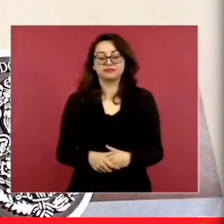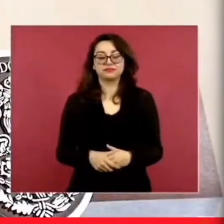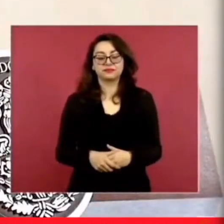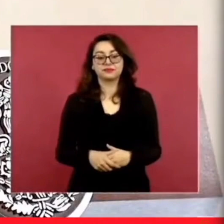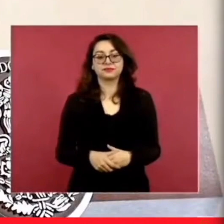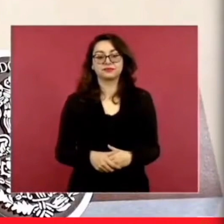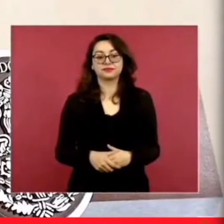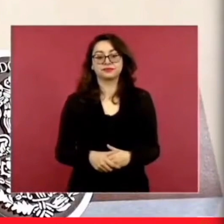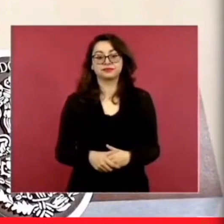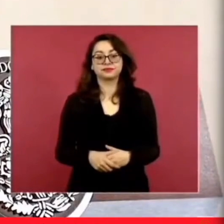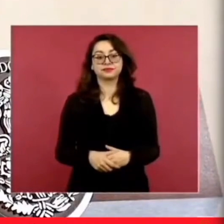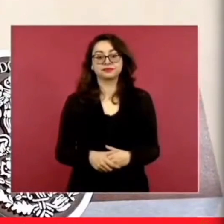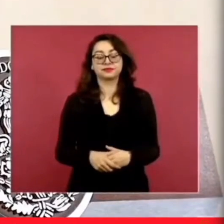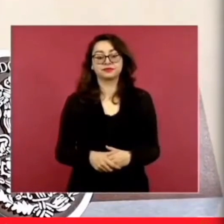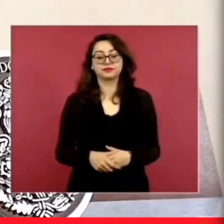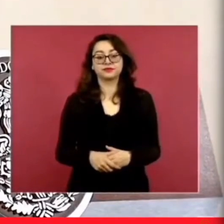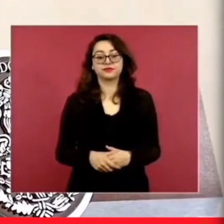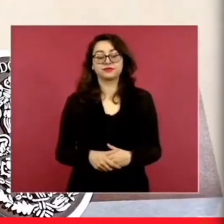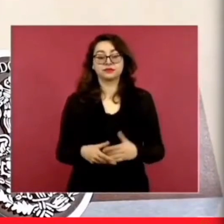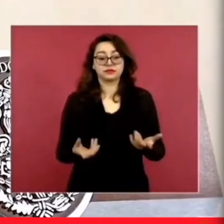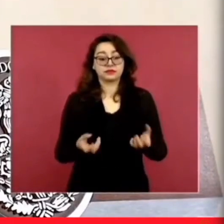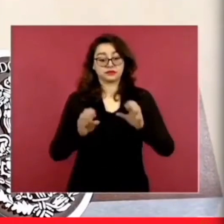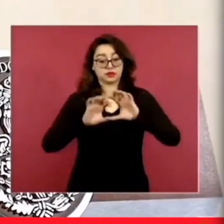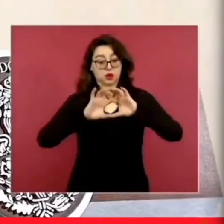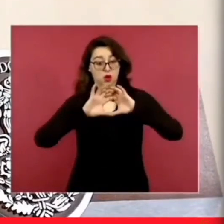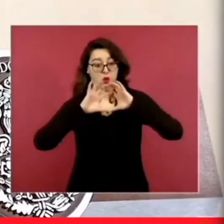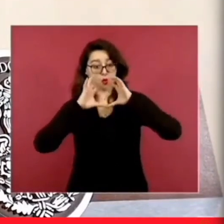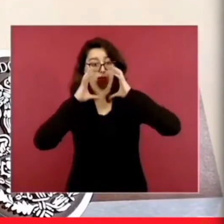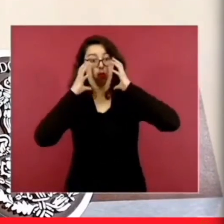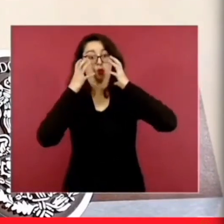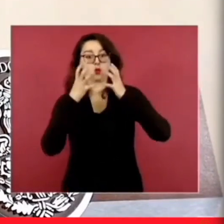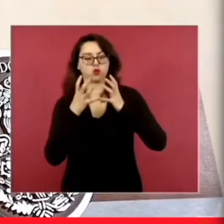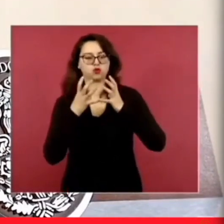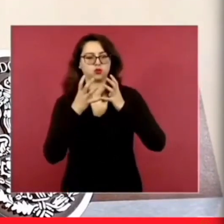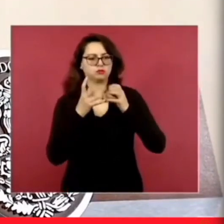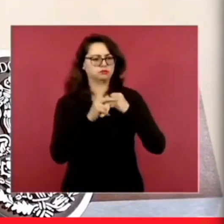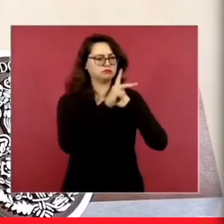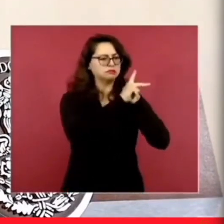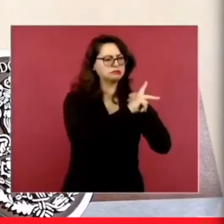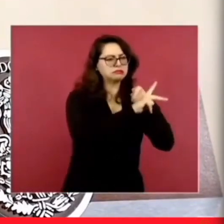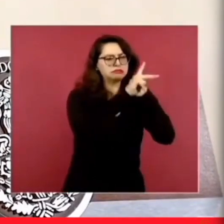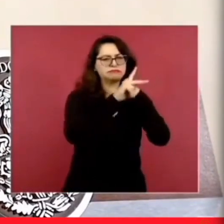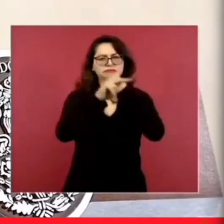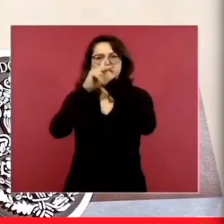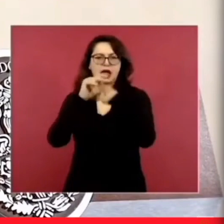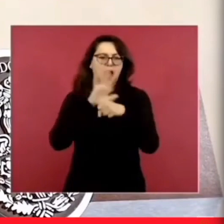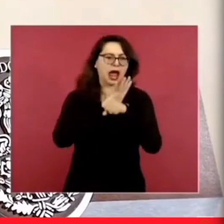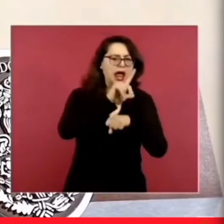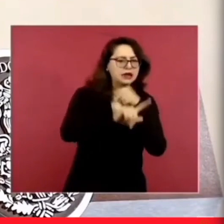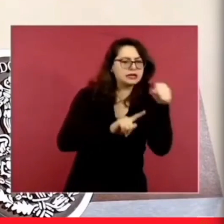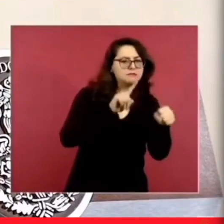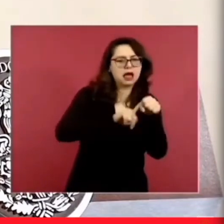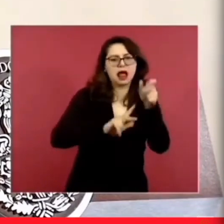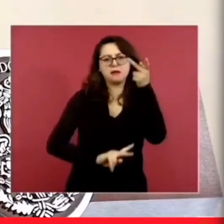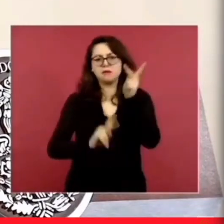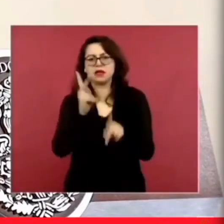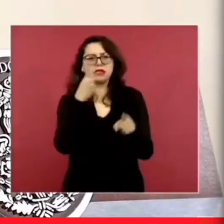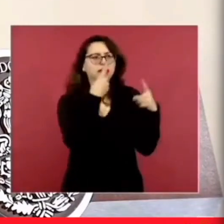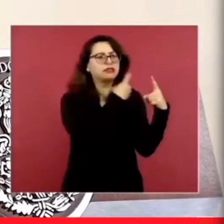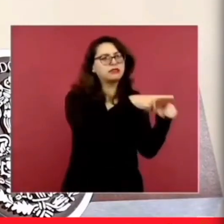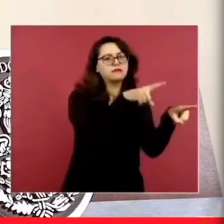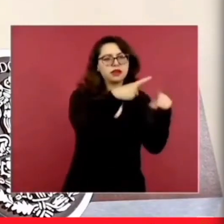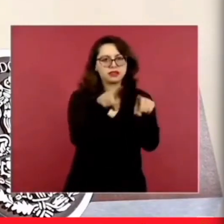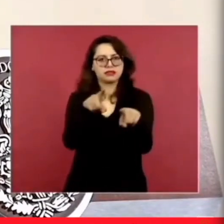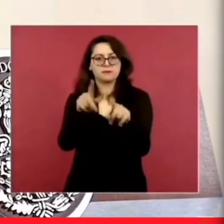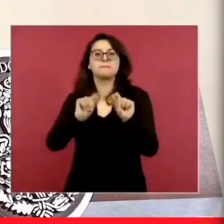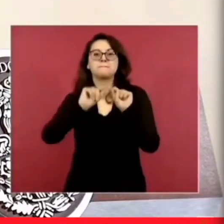saben, somos el quinto país más diverso en flora y fauna. Esto nos da un compromiso